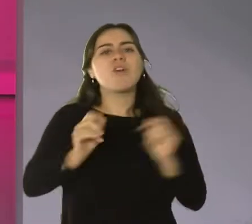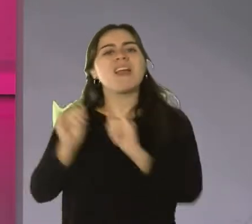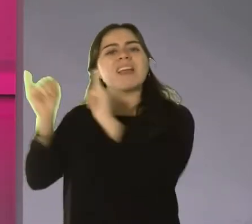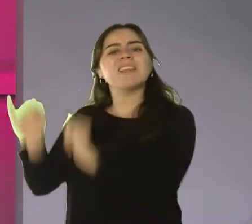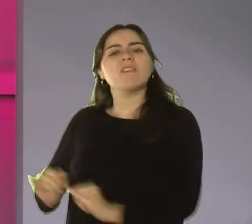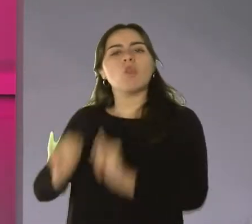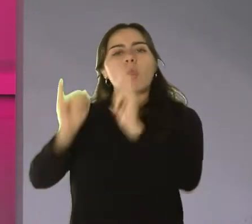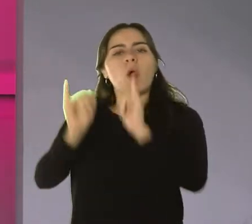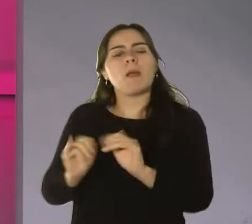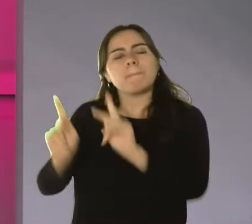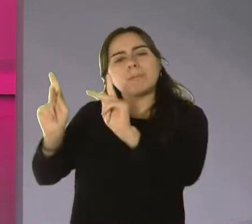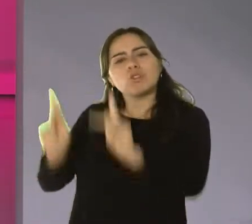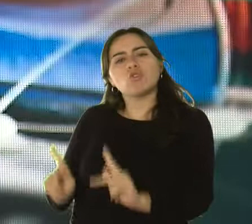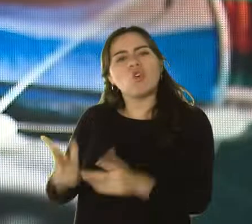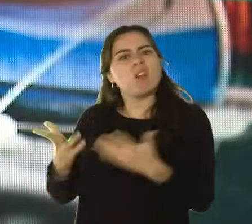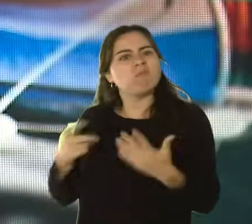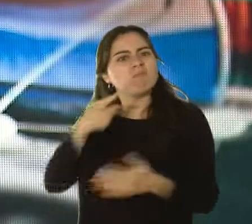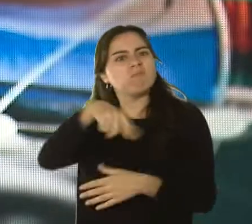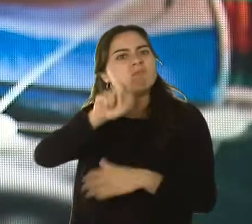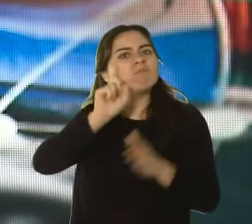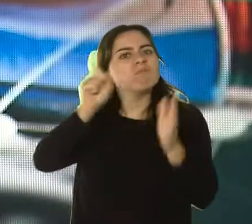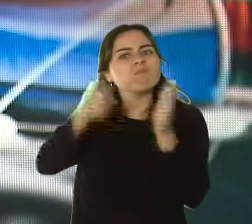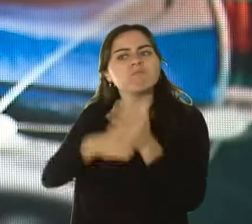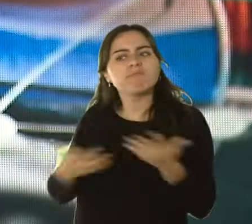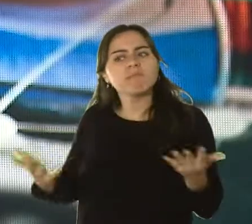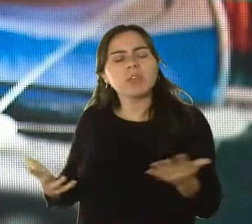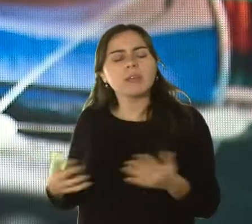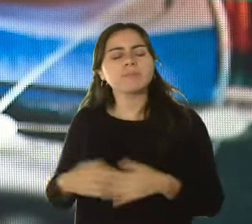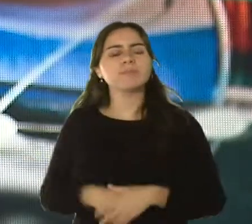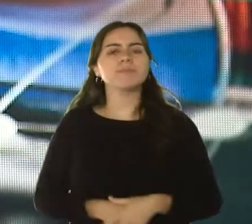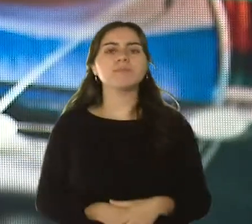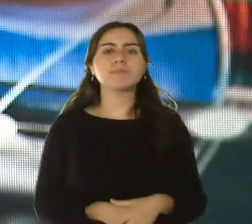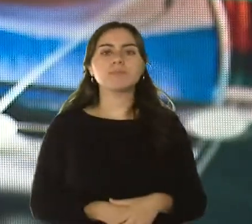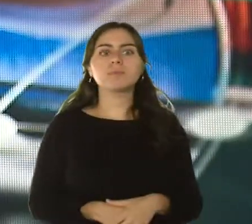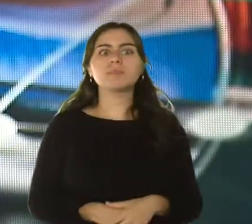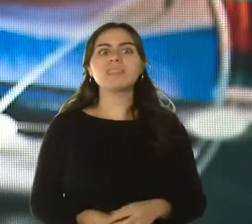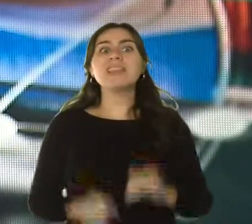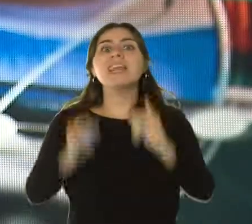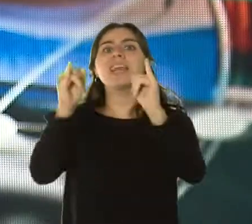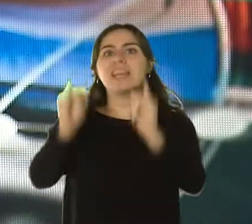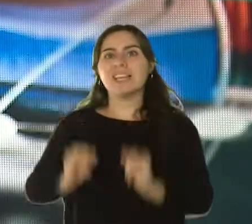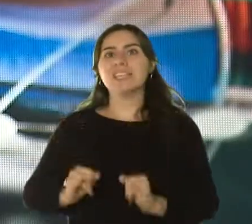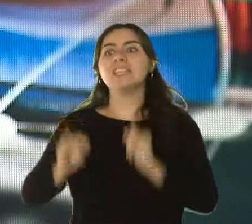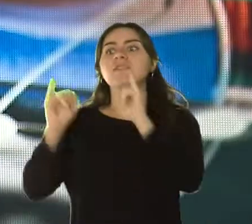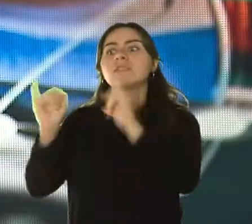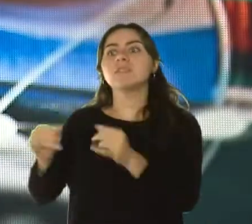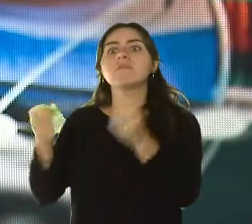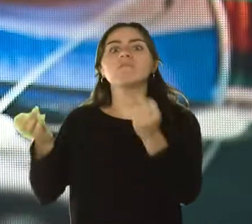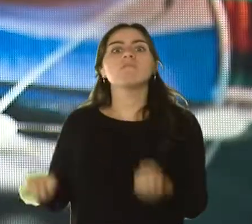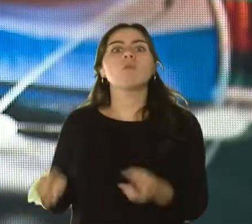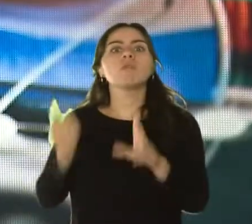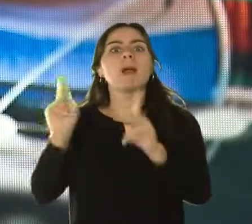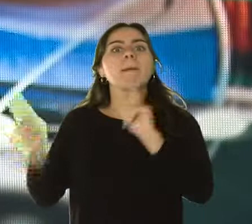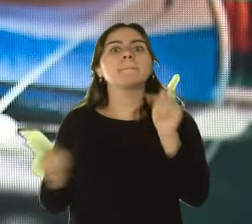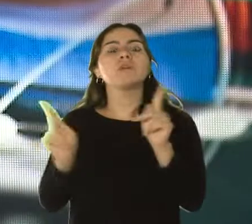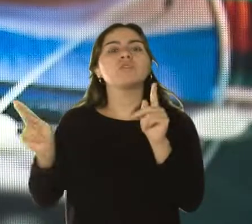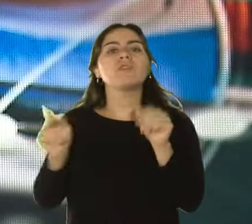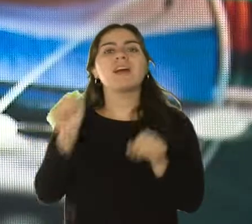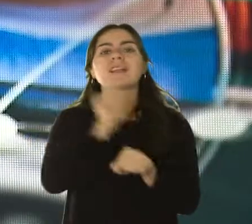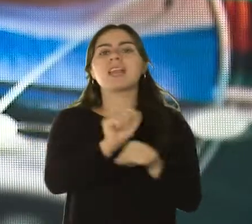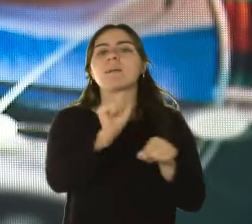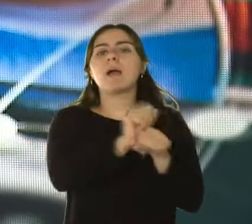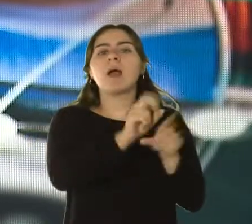su empresa? A nivel individual estamos viendo obviamente que hay mucha gente que se separó de sus trabajos para acogerse a los beneficios